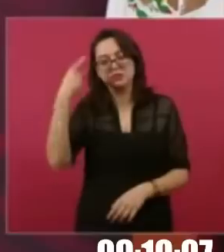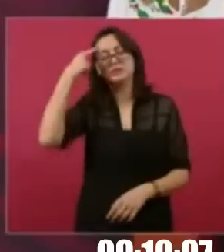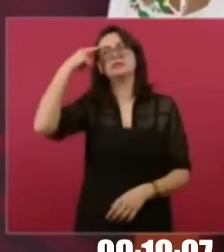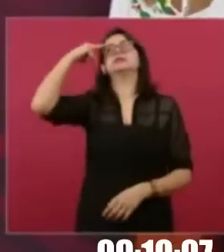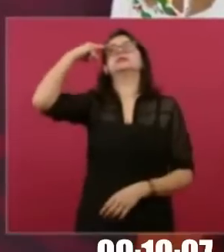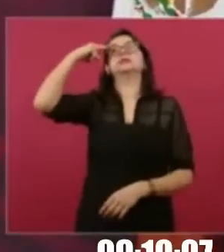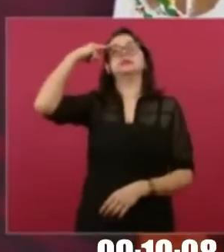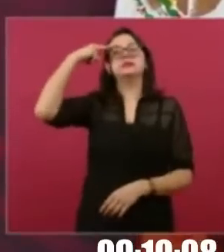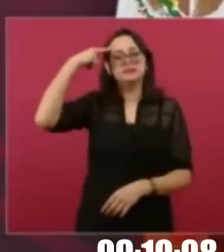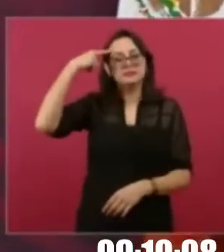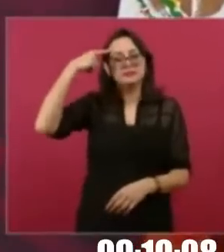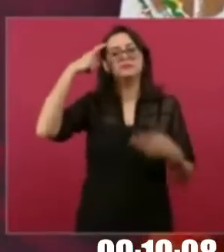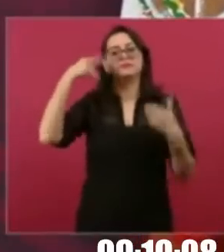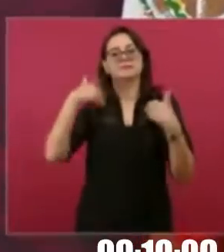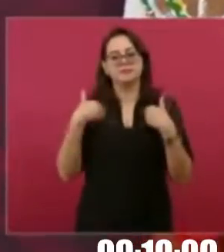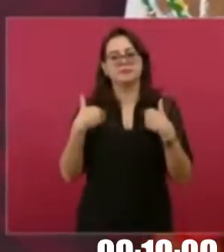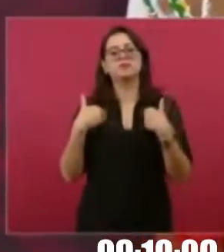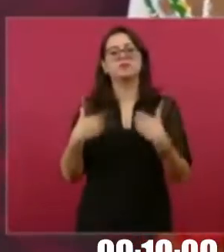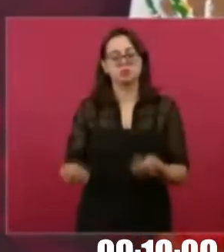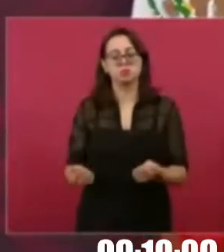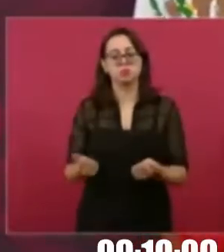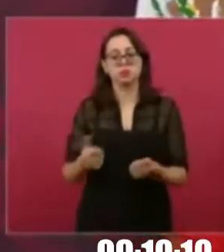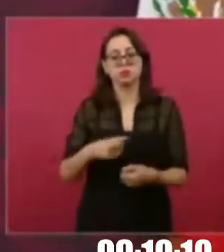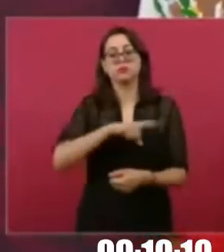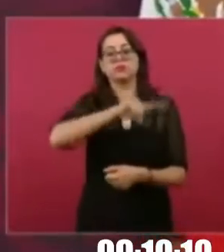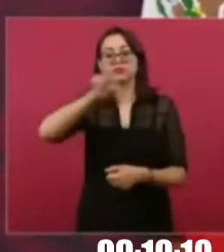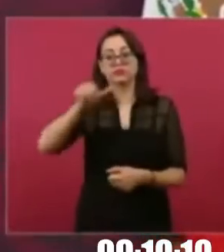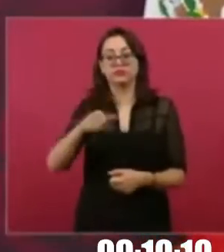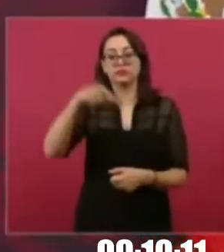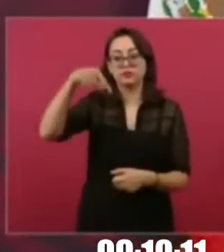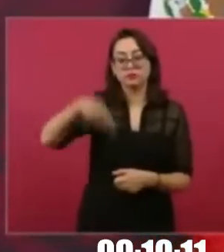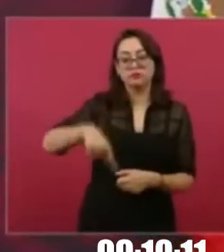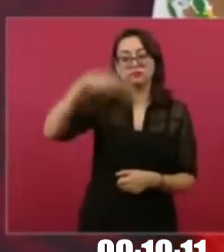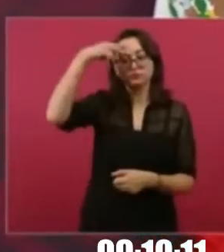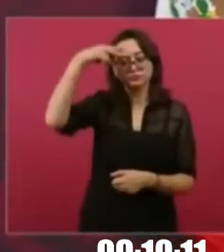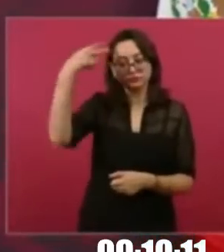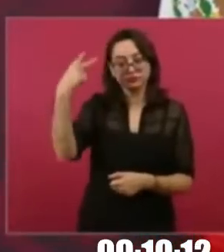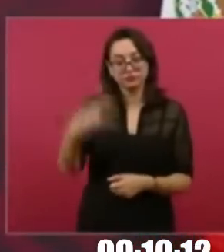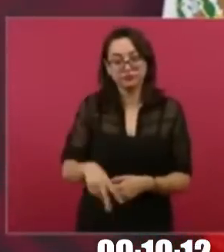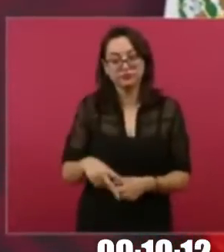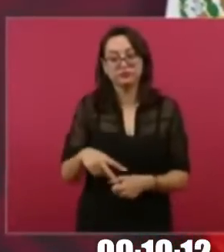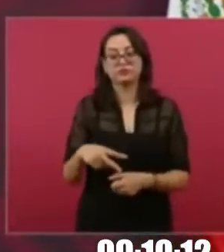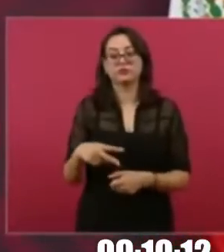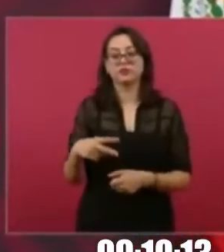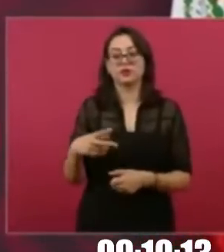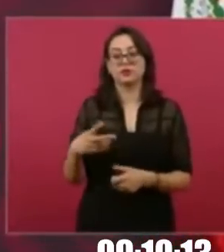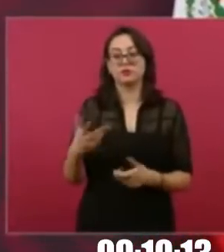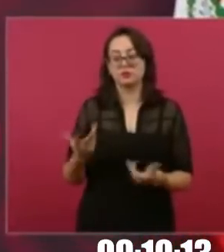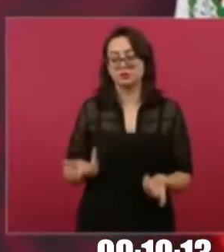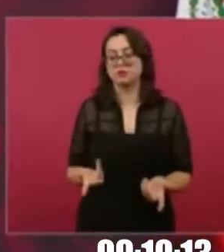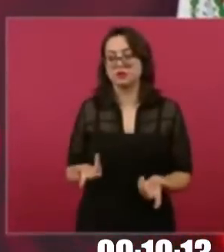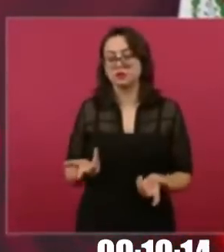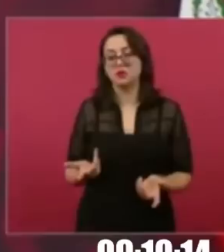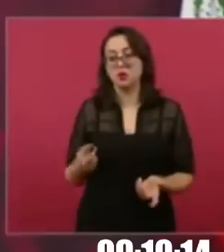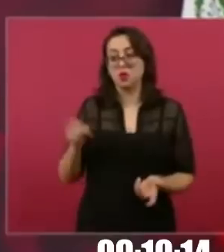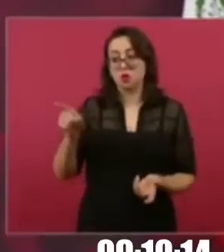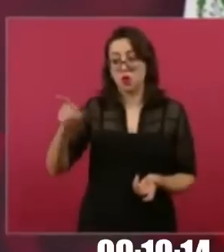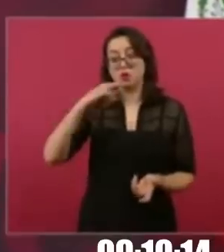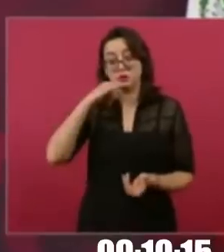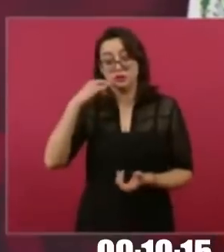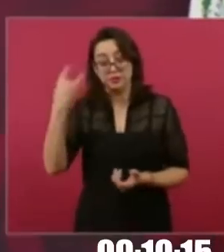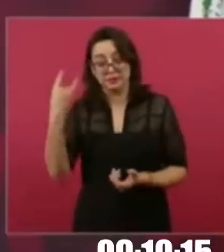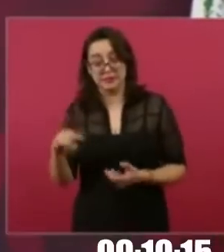luego México fue muy solidario con los perseguidos